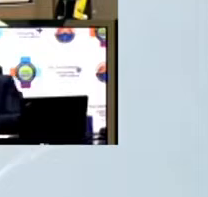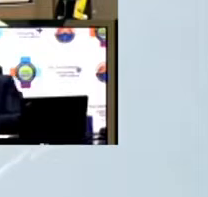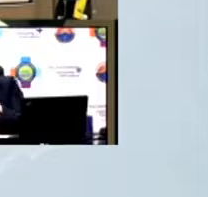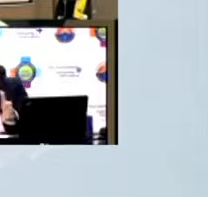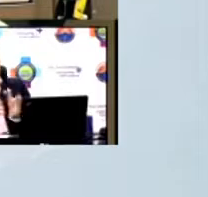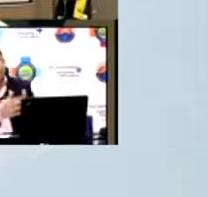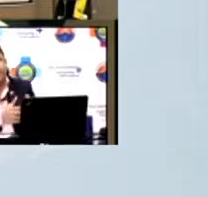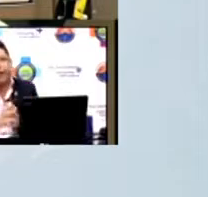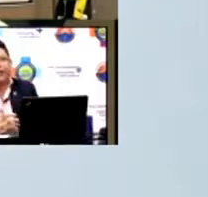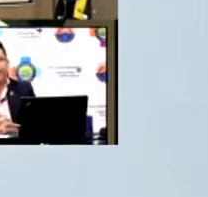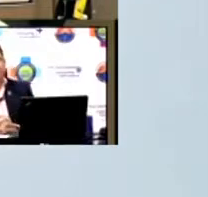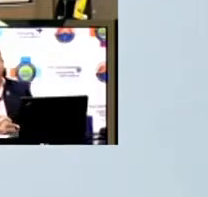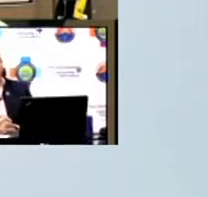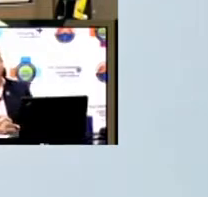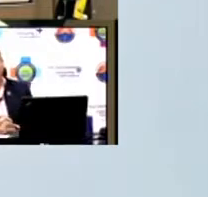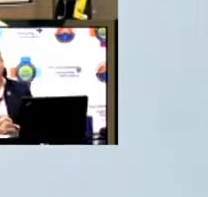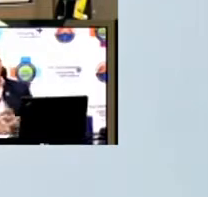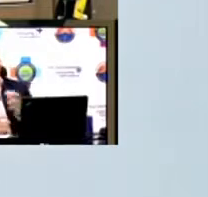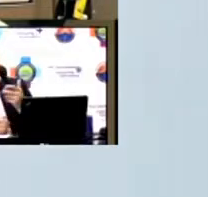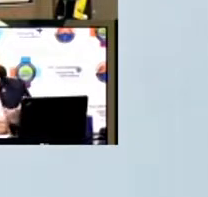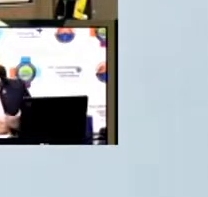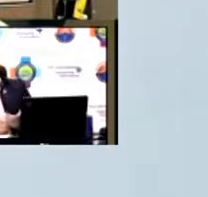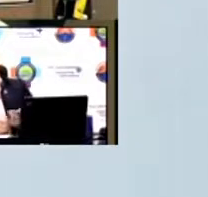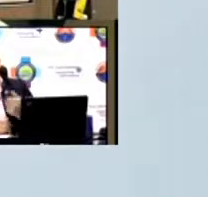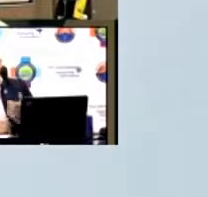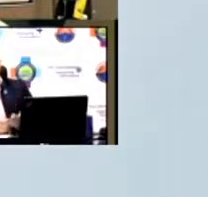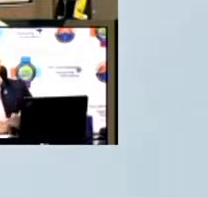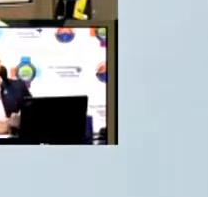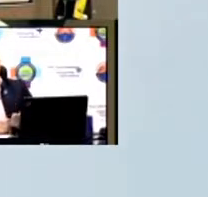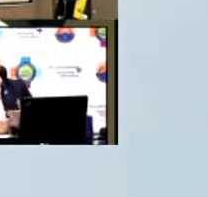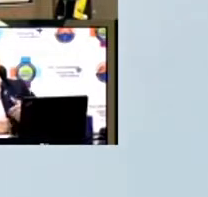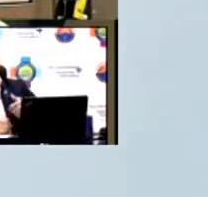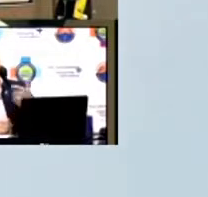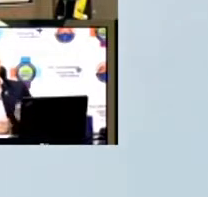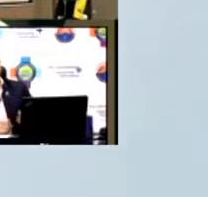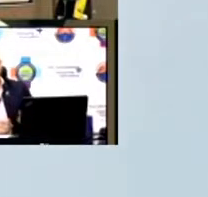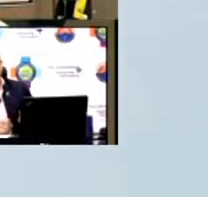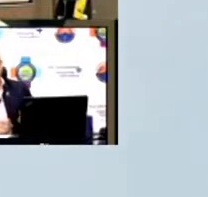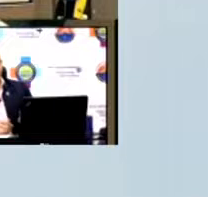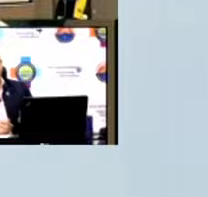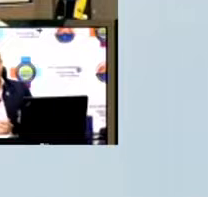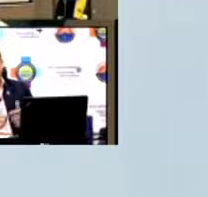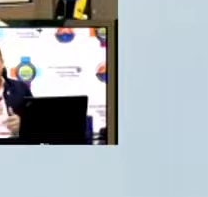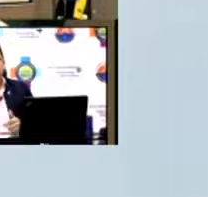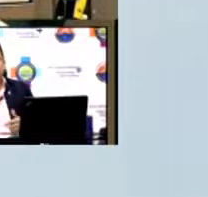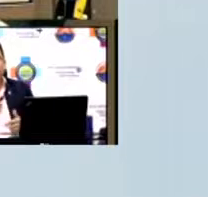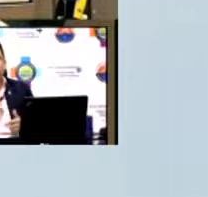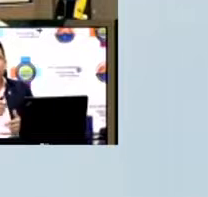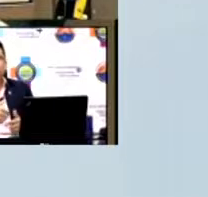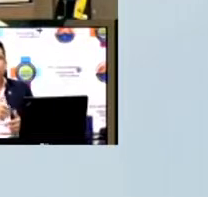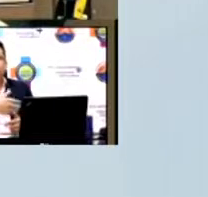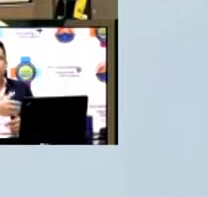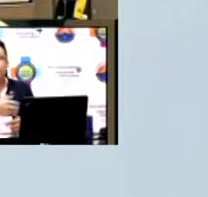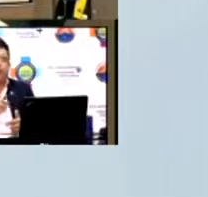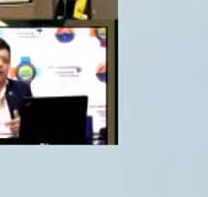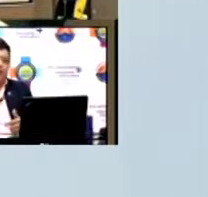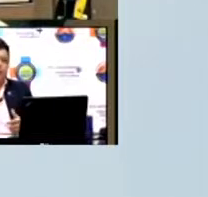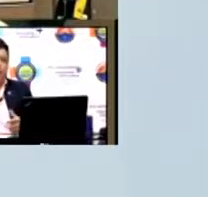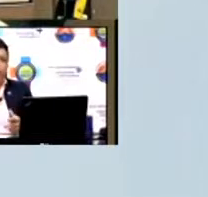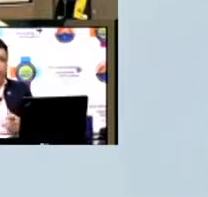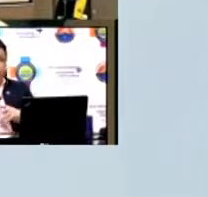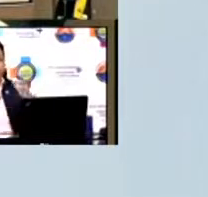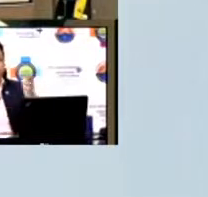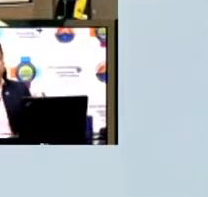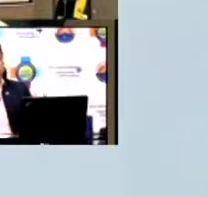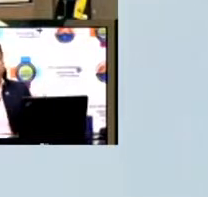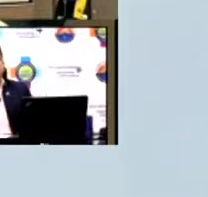estuviese participando y siendo parte activa de la ceremonia. Y un robot es una herramienta, no va a reemplazar a nuestros jóvenes, pero sí nos permitió